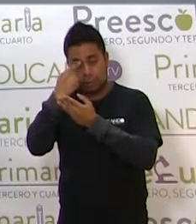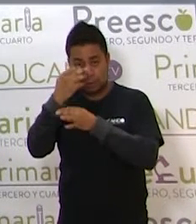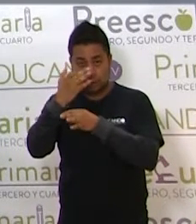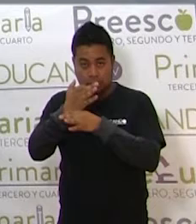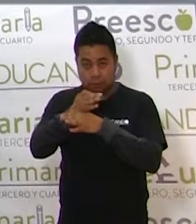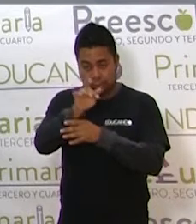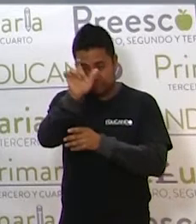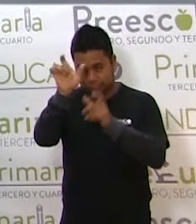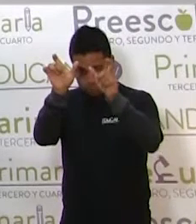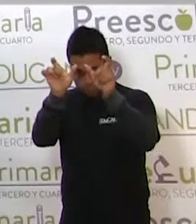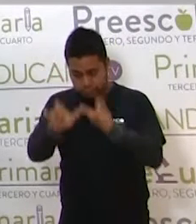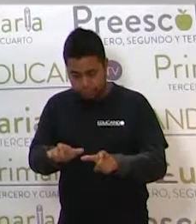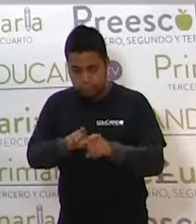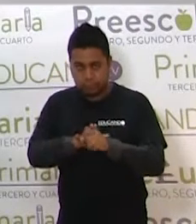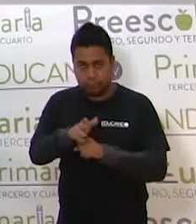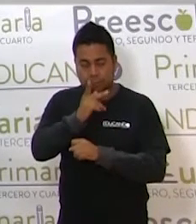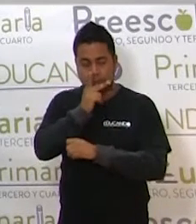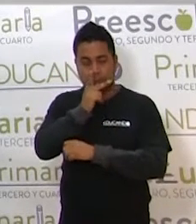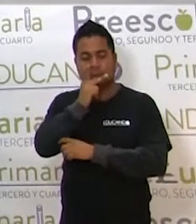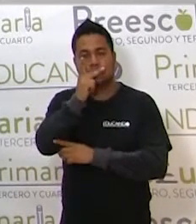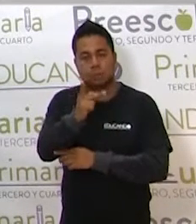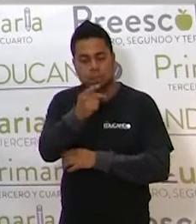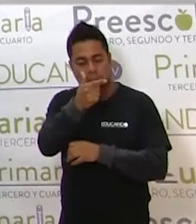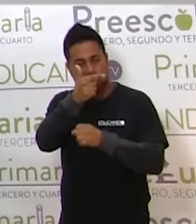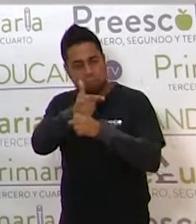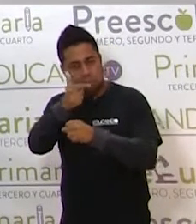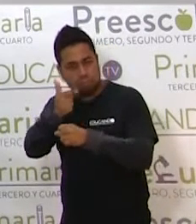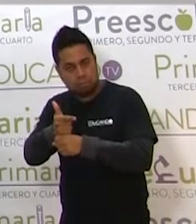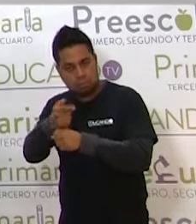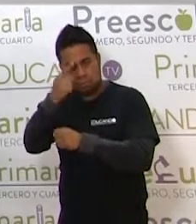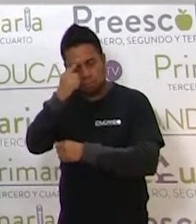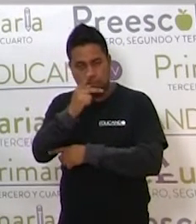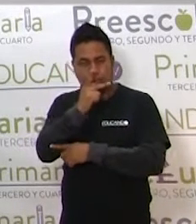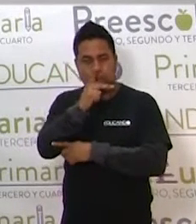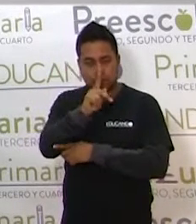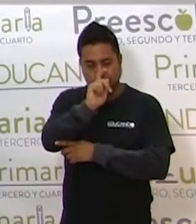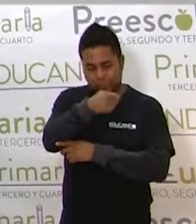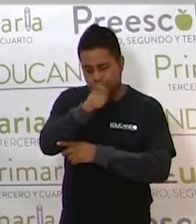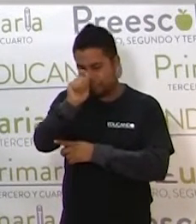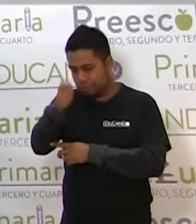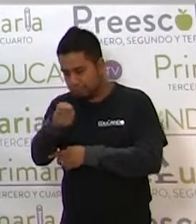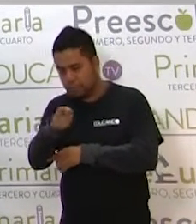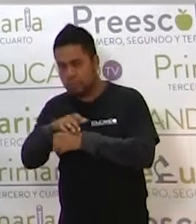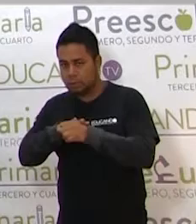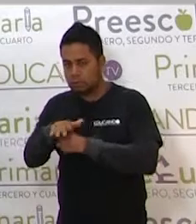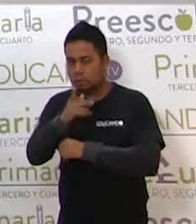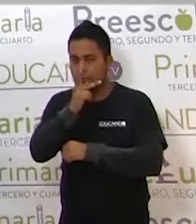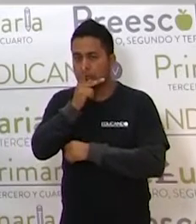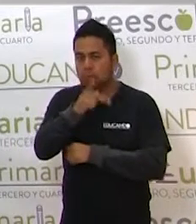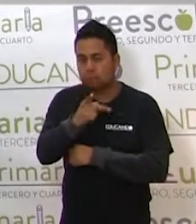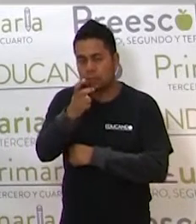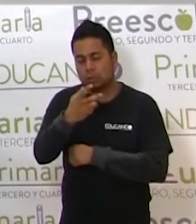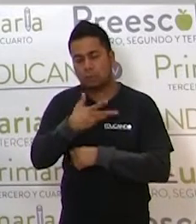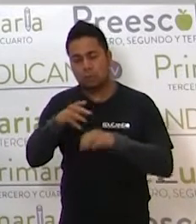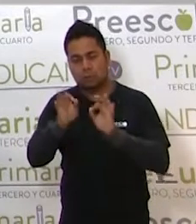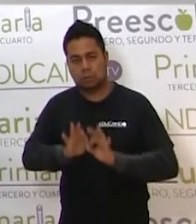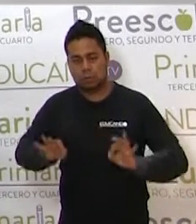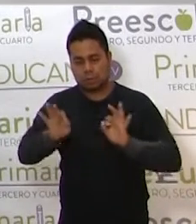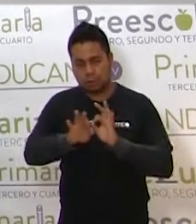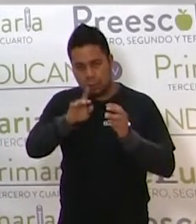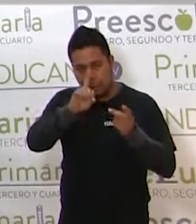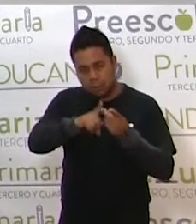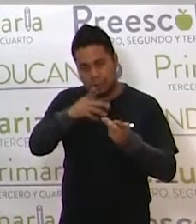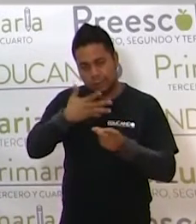este cuadrito cada una de las palabras e identificar la sílaba tónica de cada una de las palabras y sobre todo dónde está